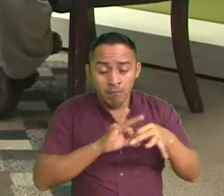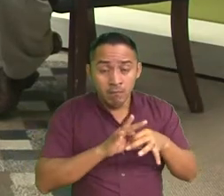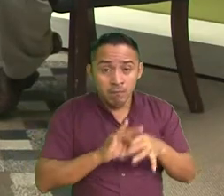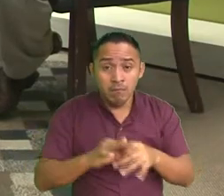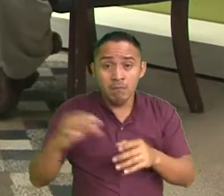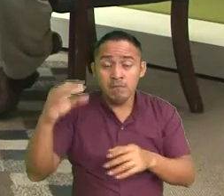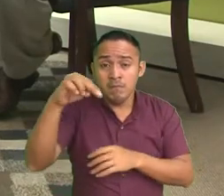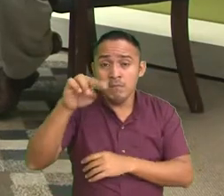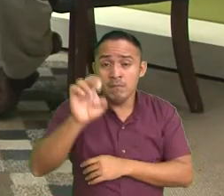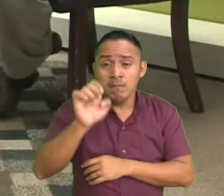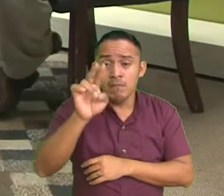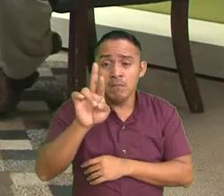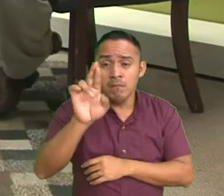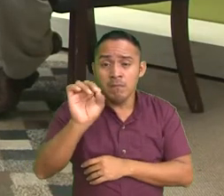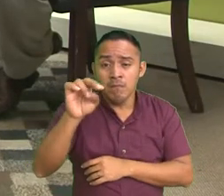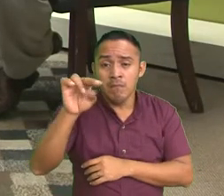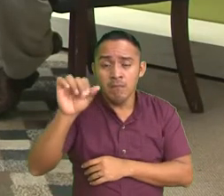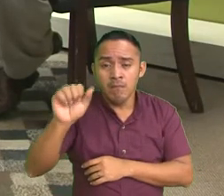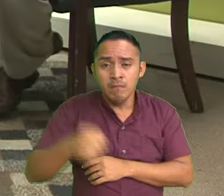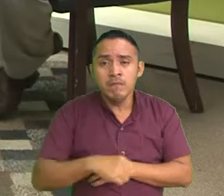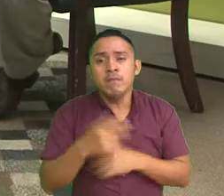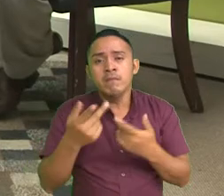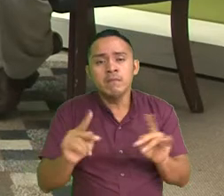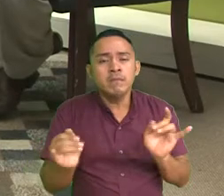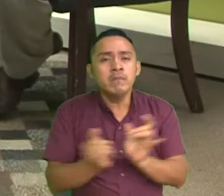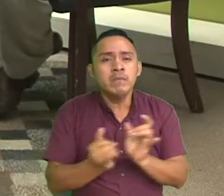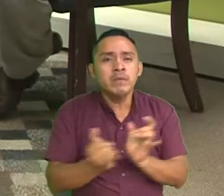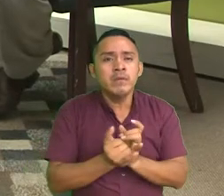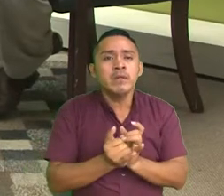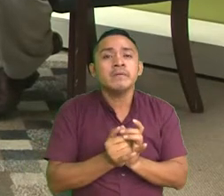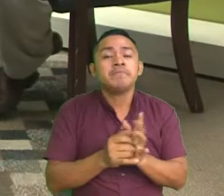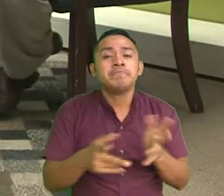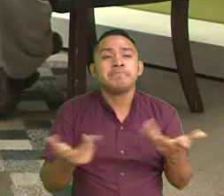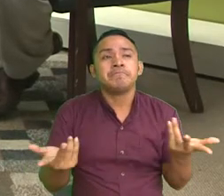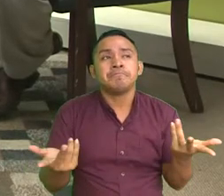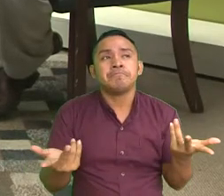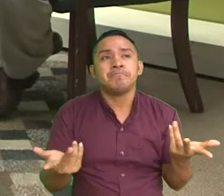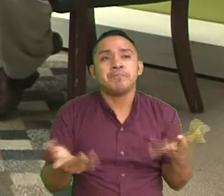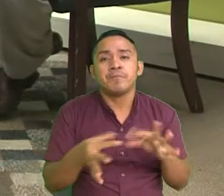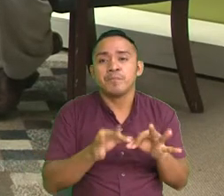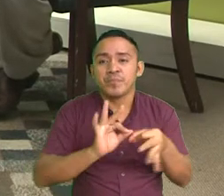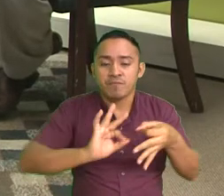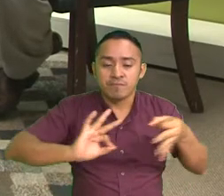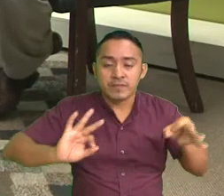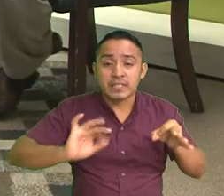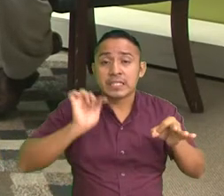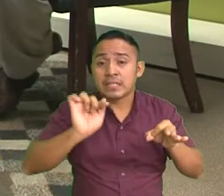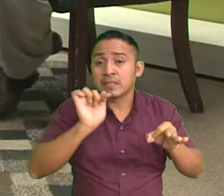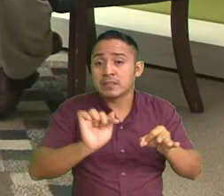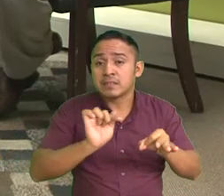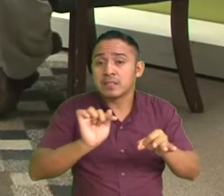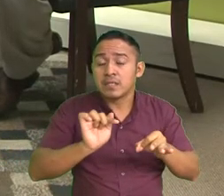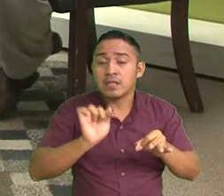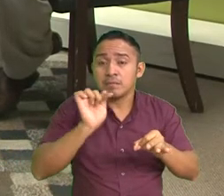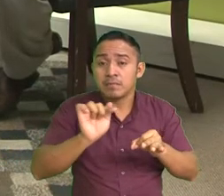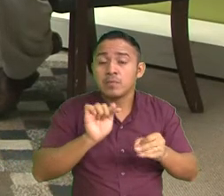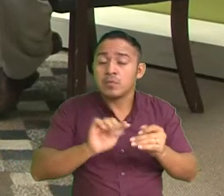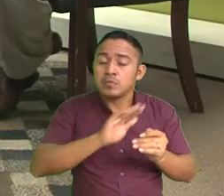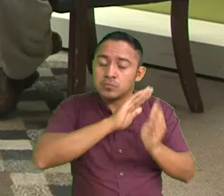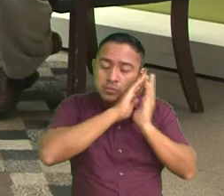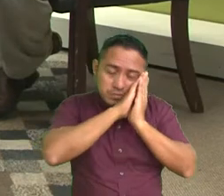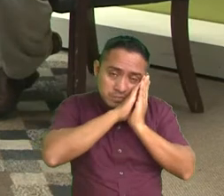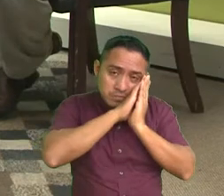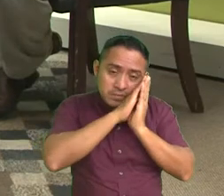todavía, pero también esta frase popular de que si vos dormís creces en los niños,